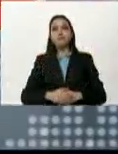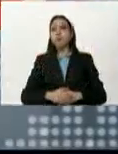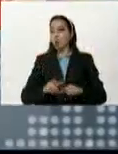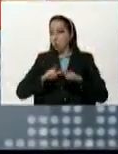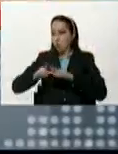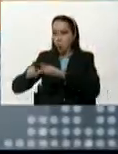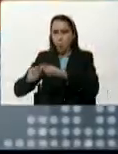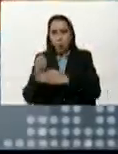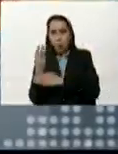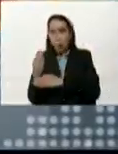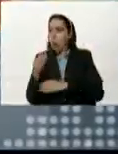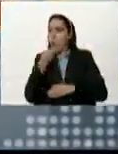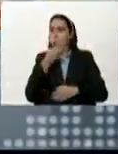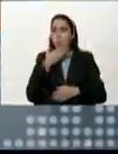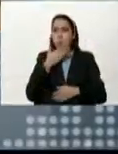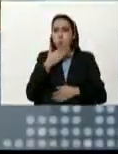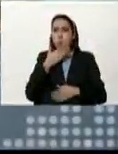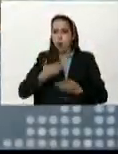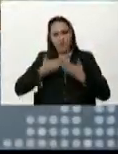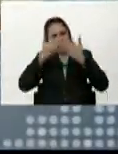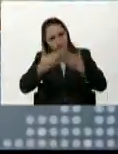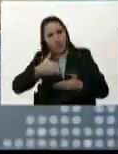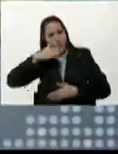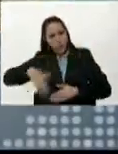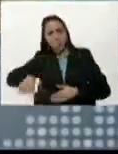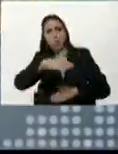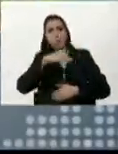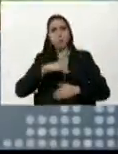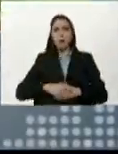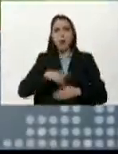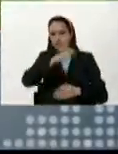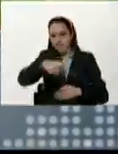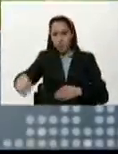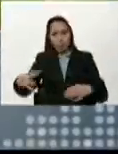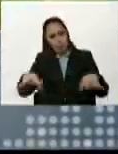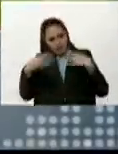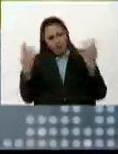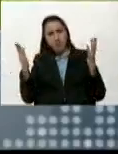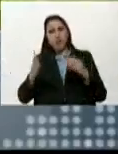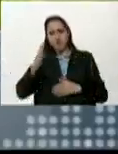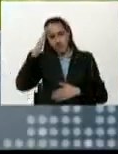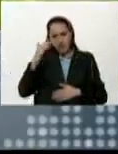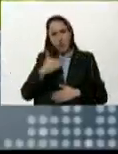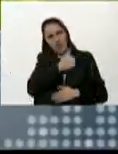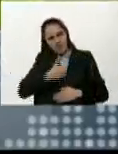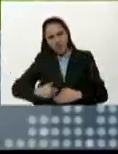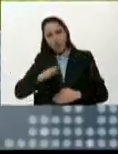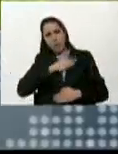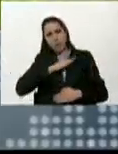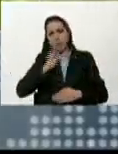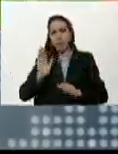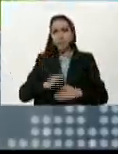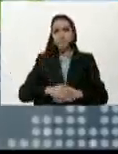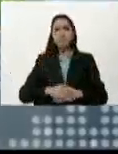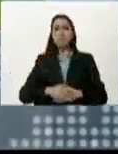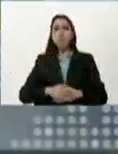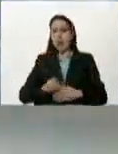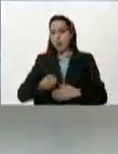bonito es el palacio del pueblo del palacio de ustedes los que me están viendo el palacio presidencial de miraflores